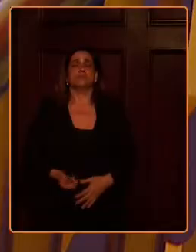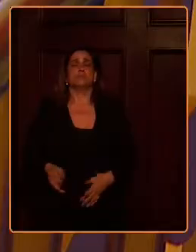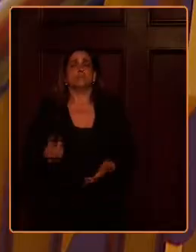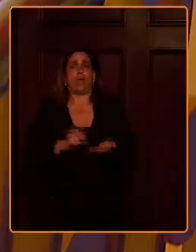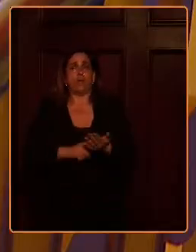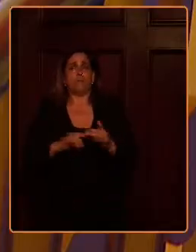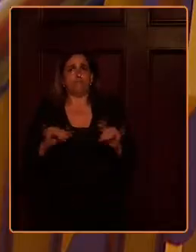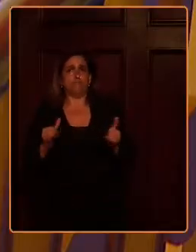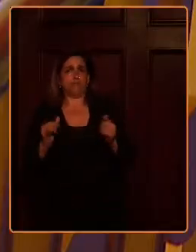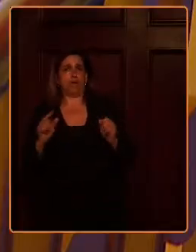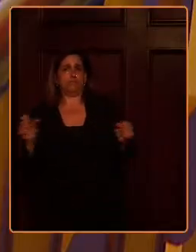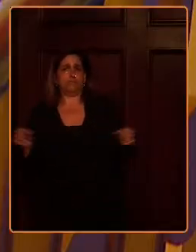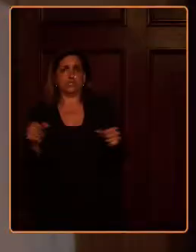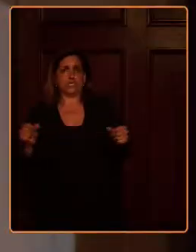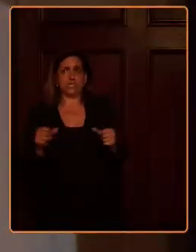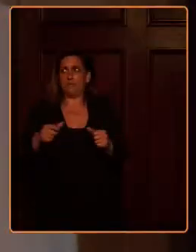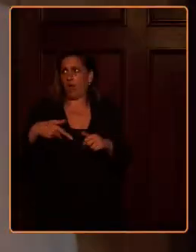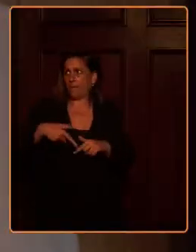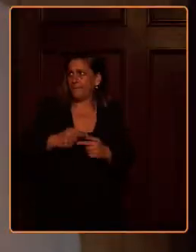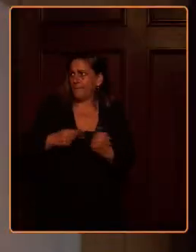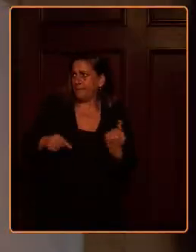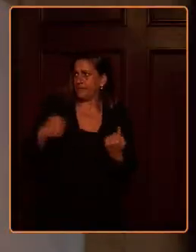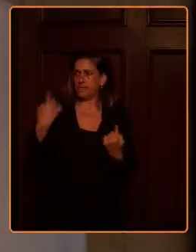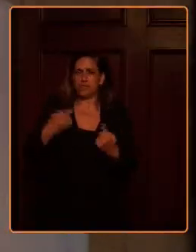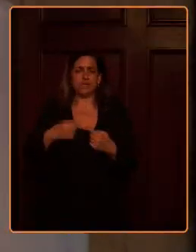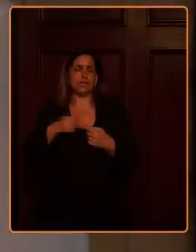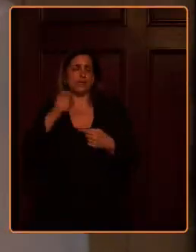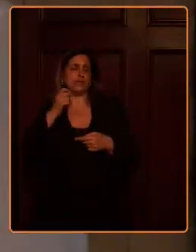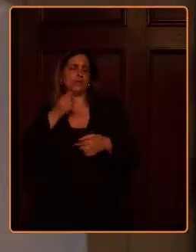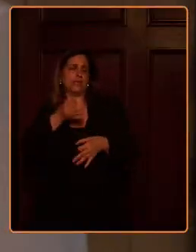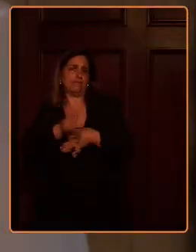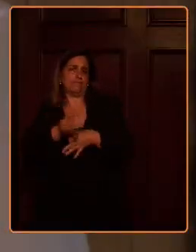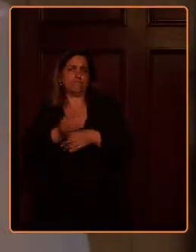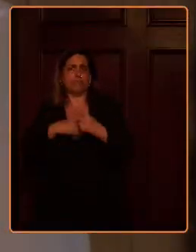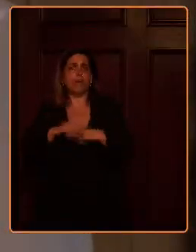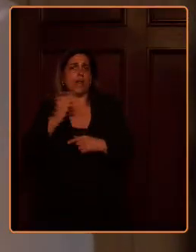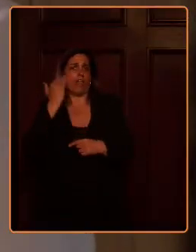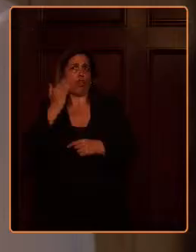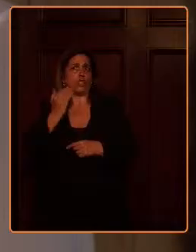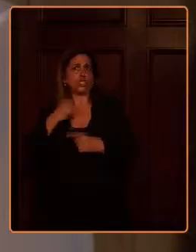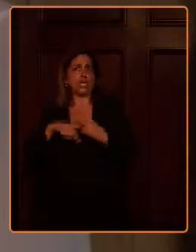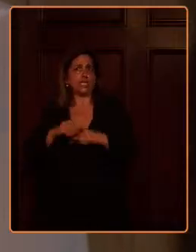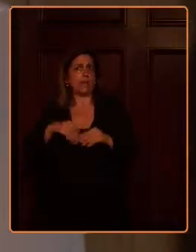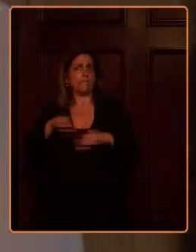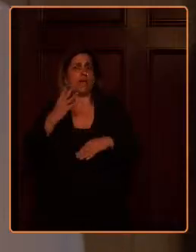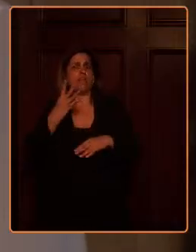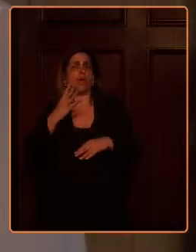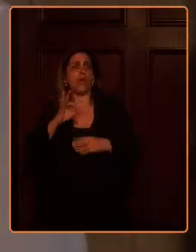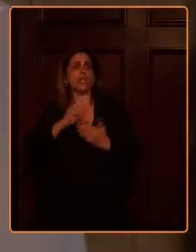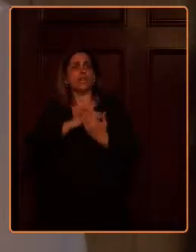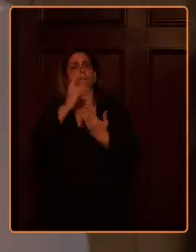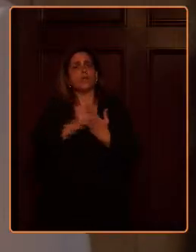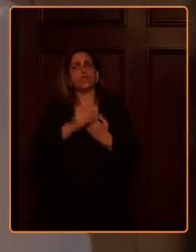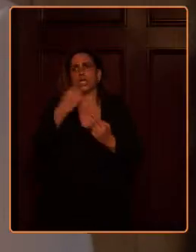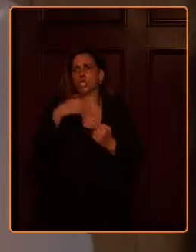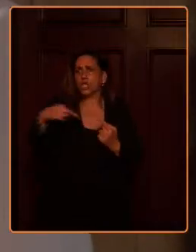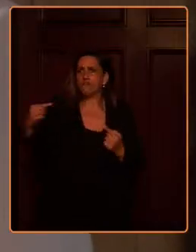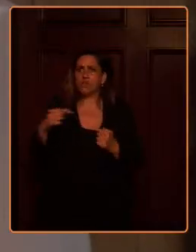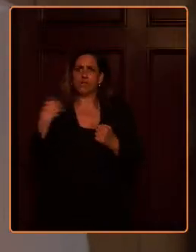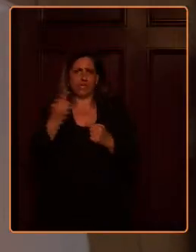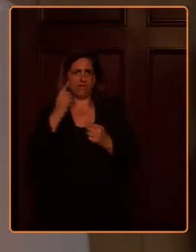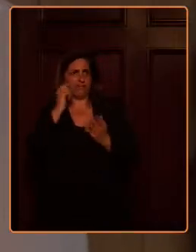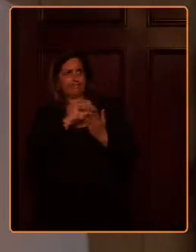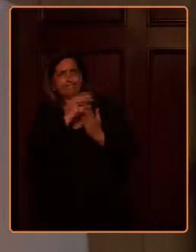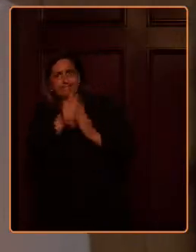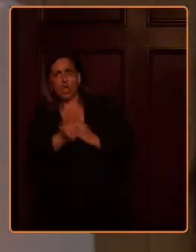Además, hemos disponibilizado herramientas de inteligencia artificial para docentes. Estamos trabajando en más de 40 proyectos que van a poder ver a lo largo de estas